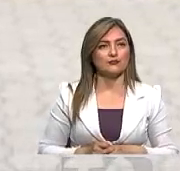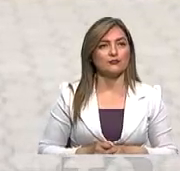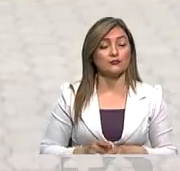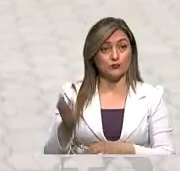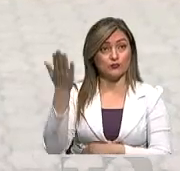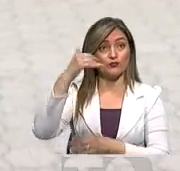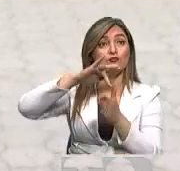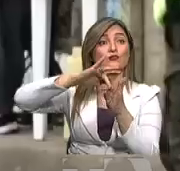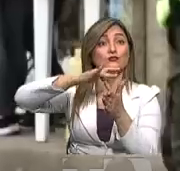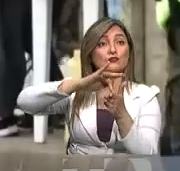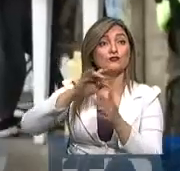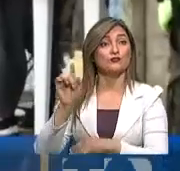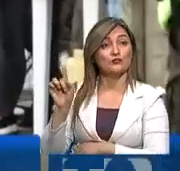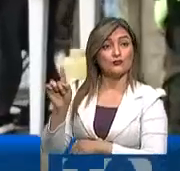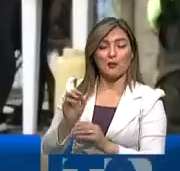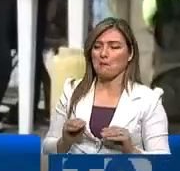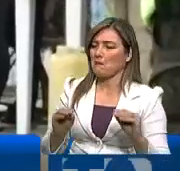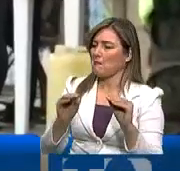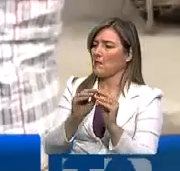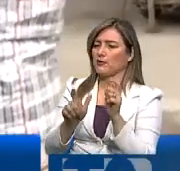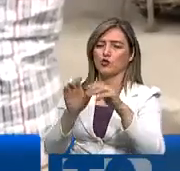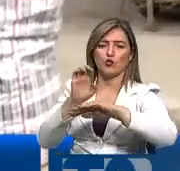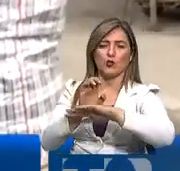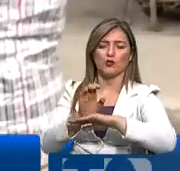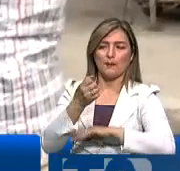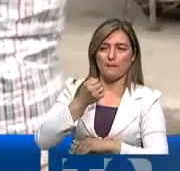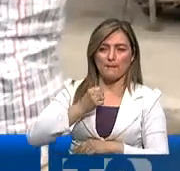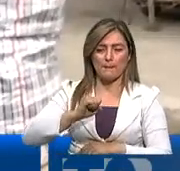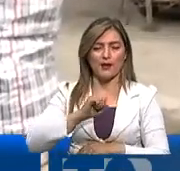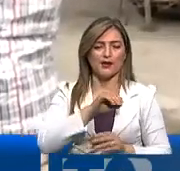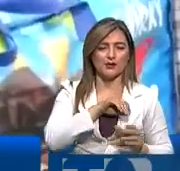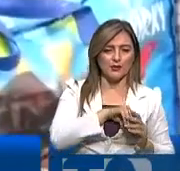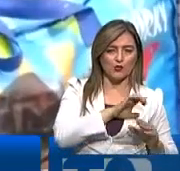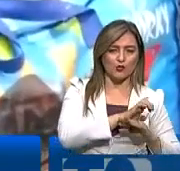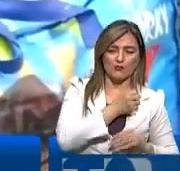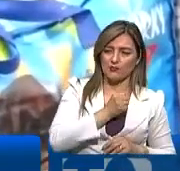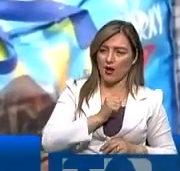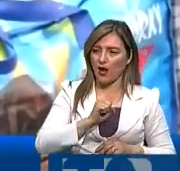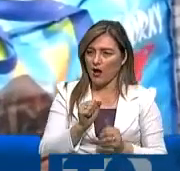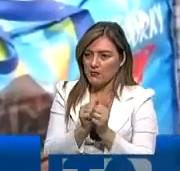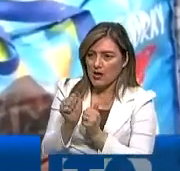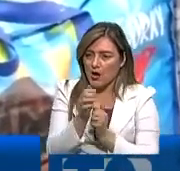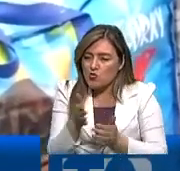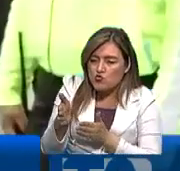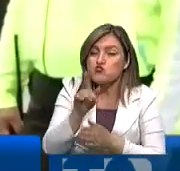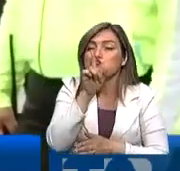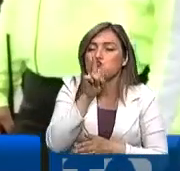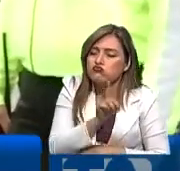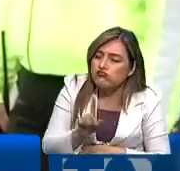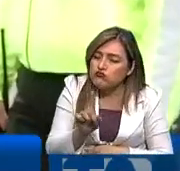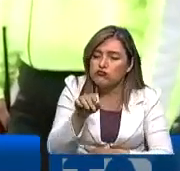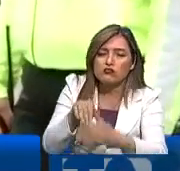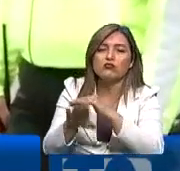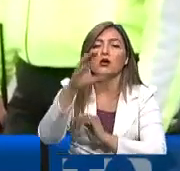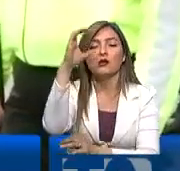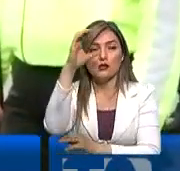Pese a los riesgos existentes, aumenta el número de ecuatorianos que viajan desde el interior del país para cruzar por pasos irregulares de la frontera